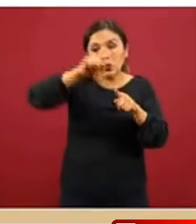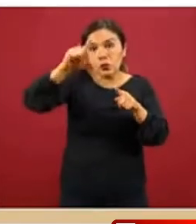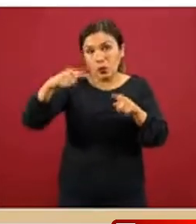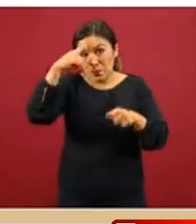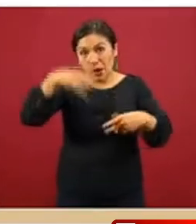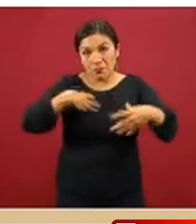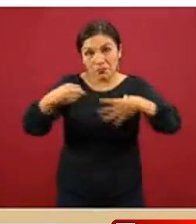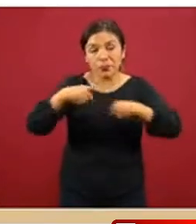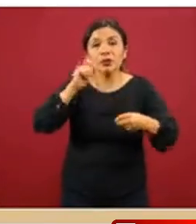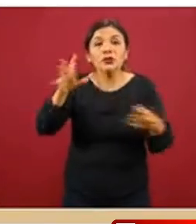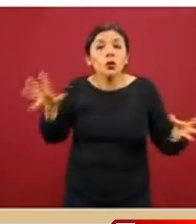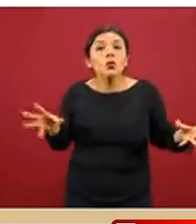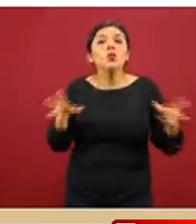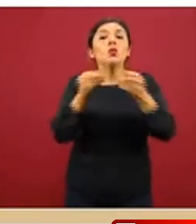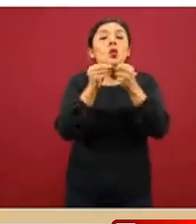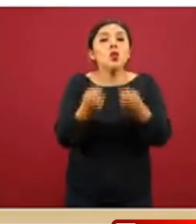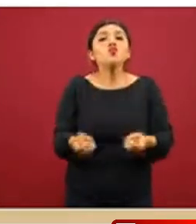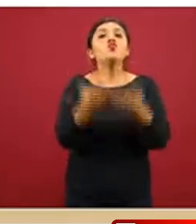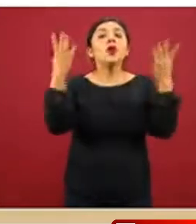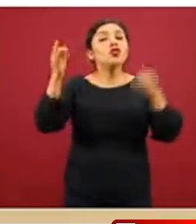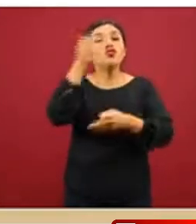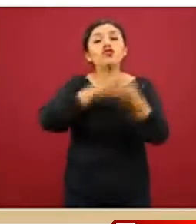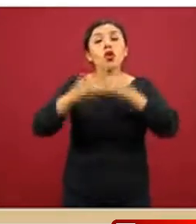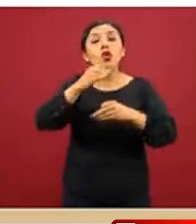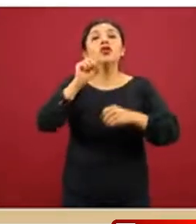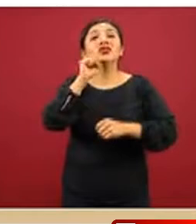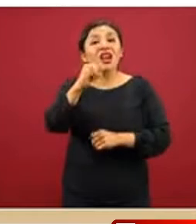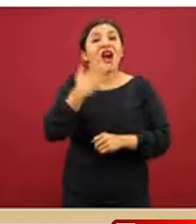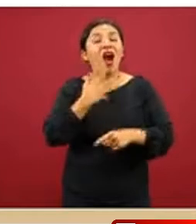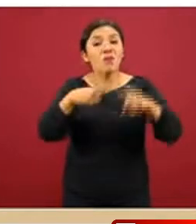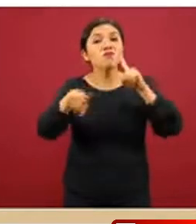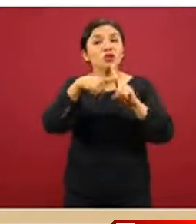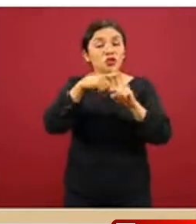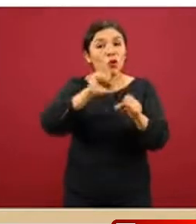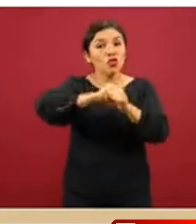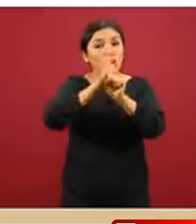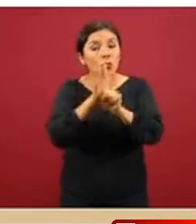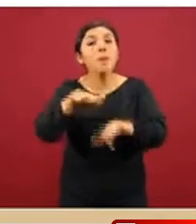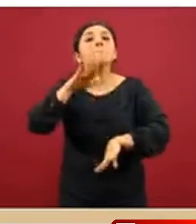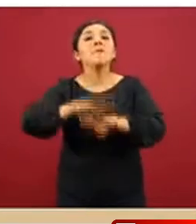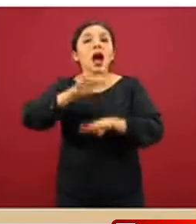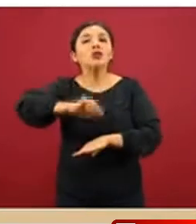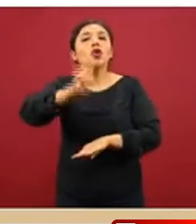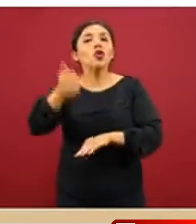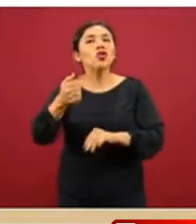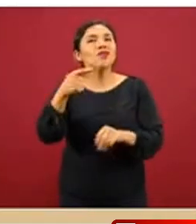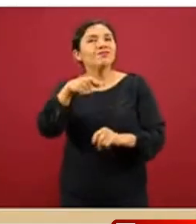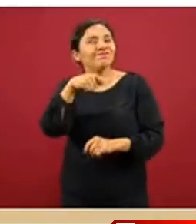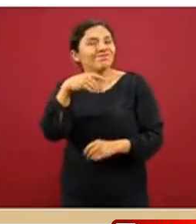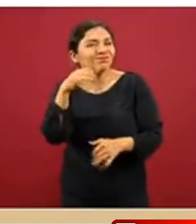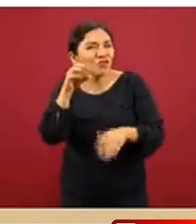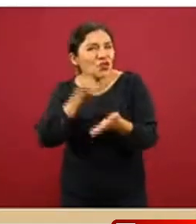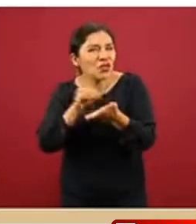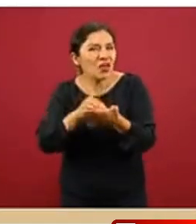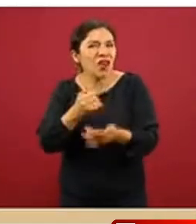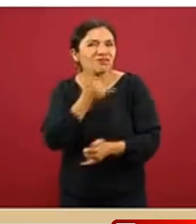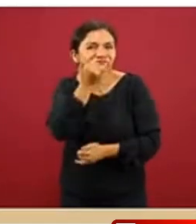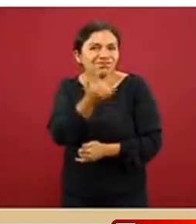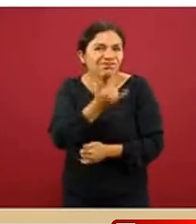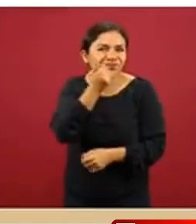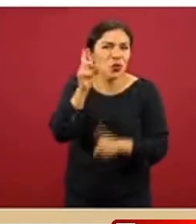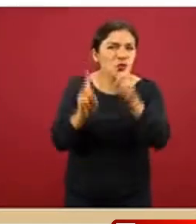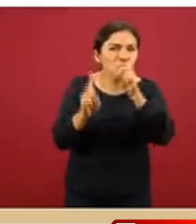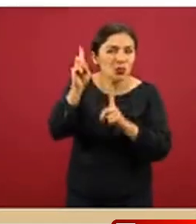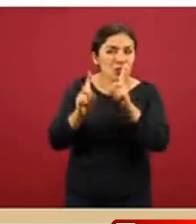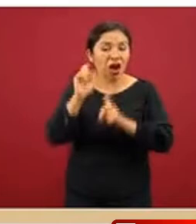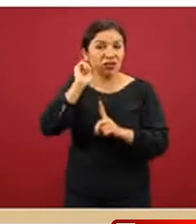sería la sumatoria de todos los casos confirmados, más los casos aún sospechosos, diríamos confirmados por porcentaje de